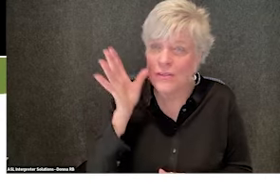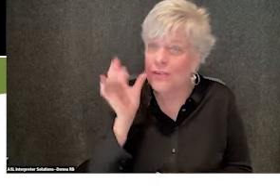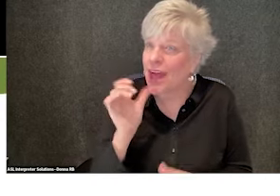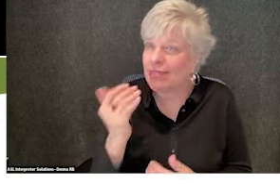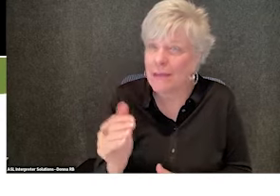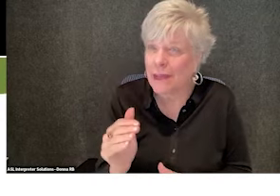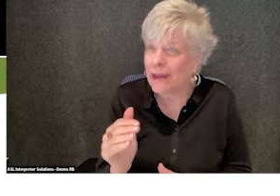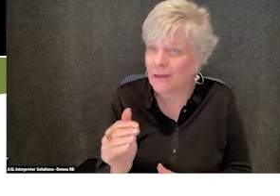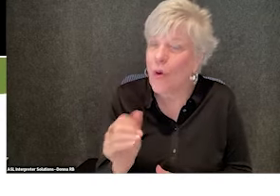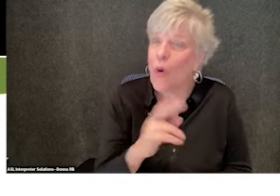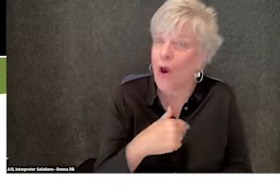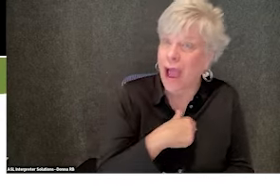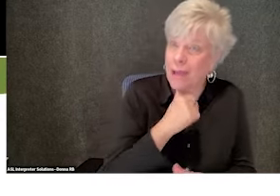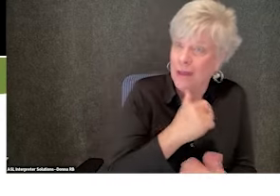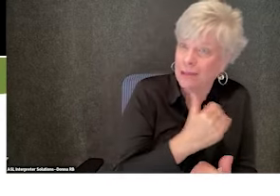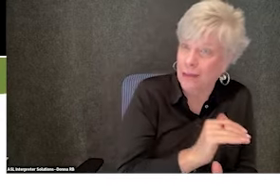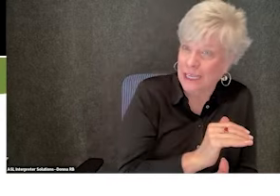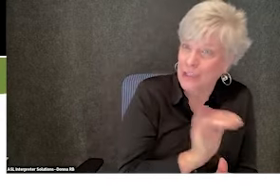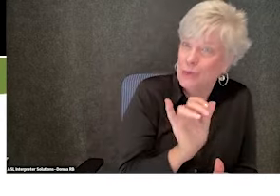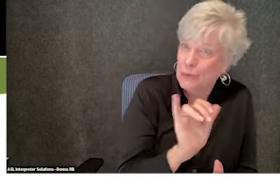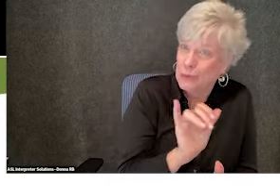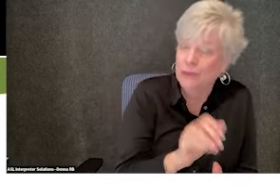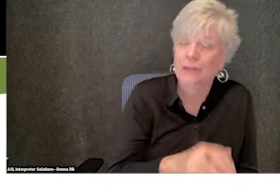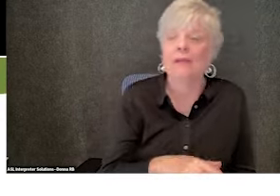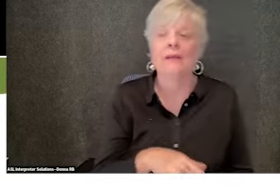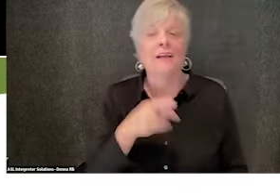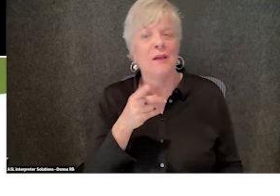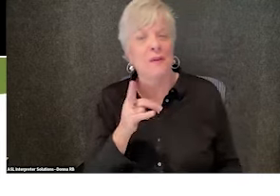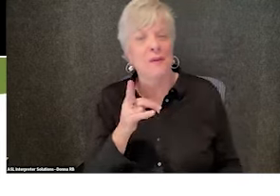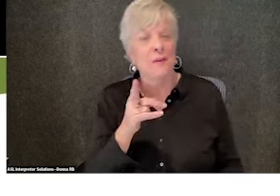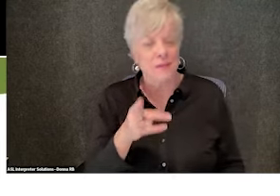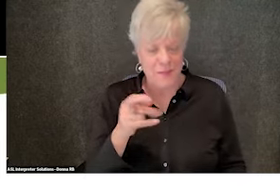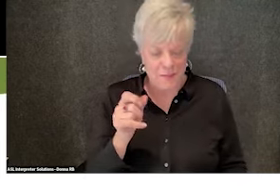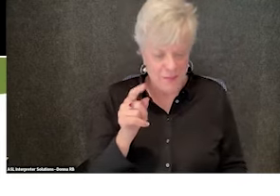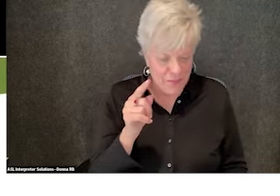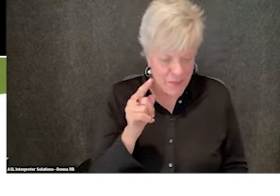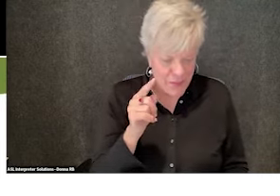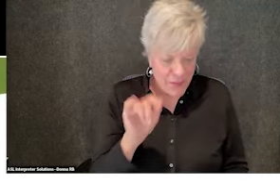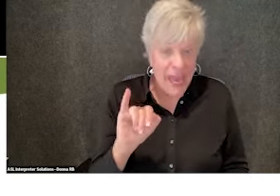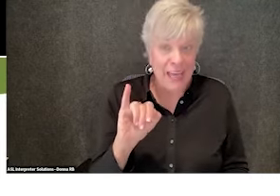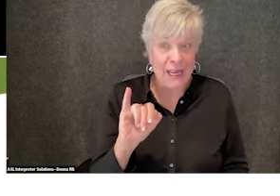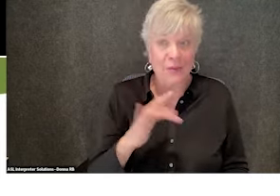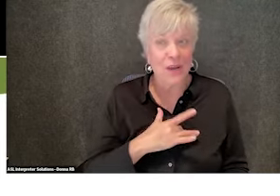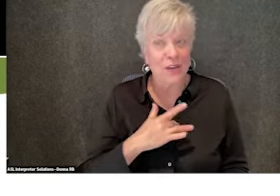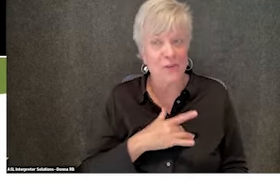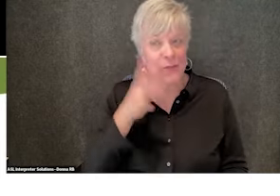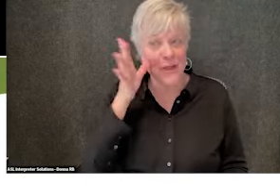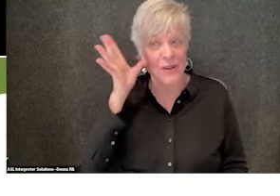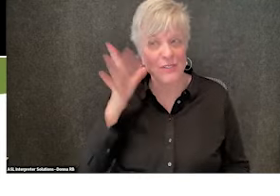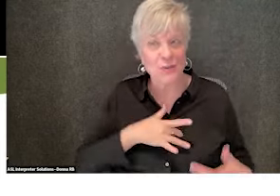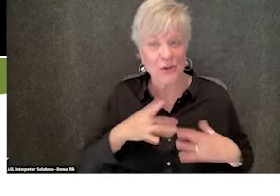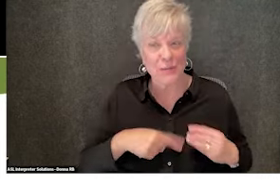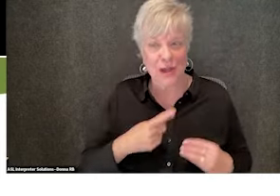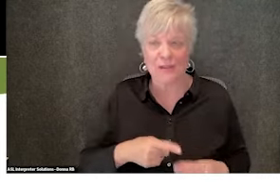Yo soy padre de dos niños. Yo tengo las mismas, o sea, son muy parecidas mis preocupaciones para